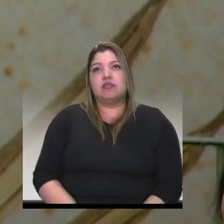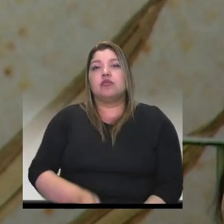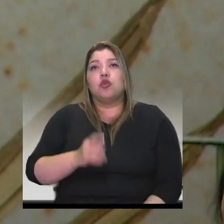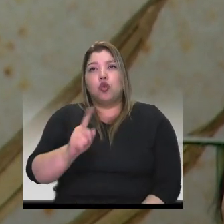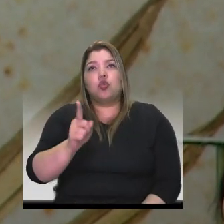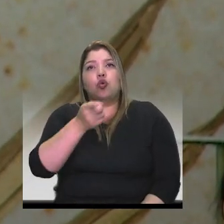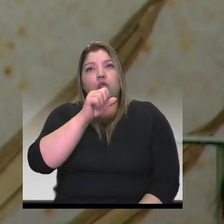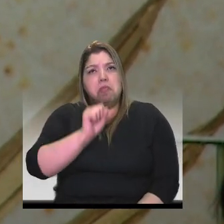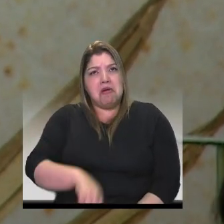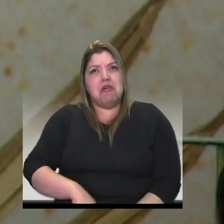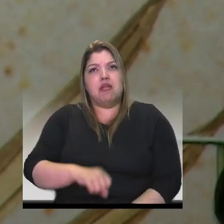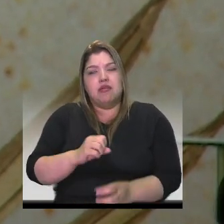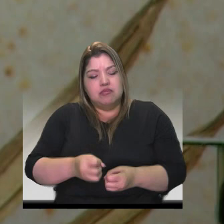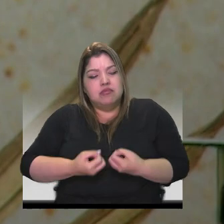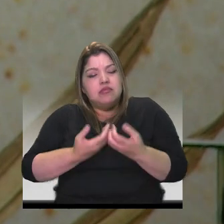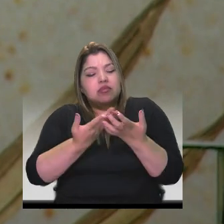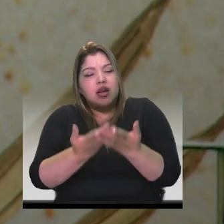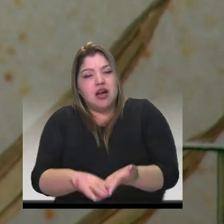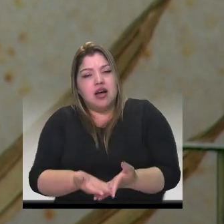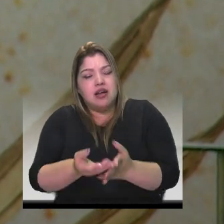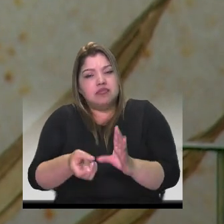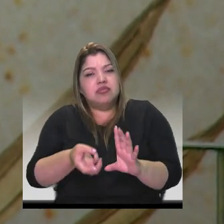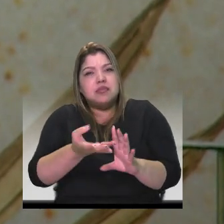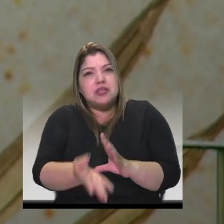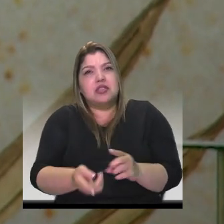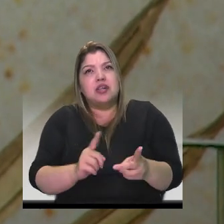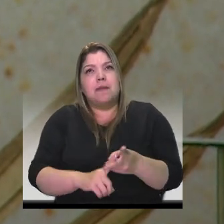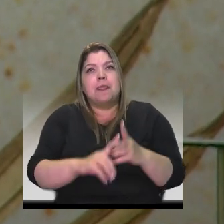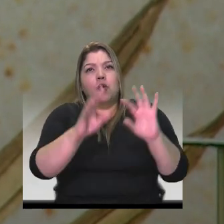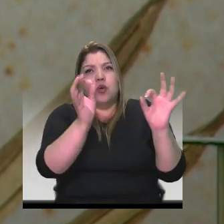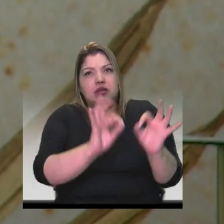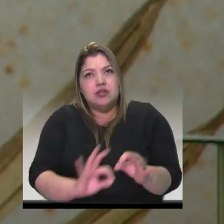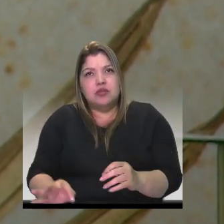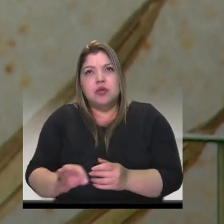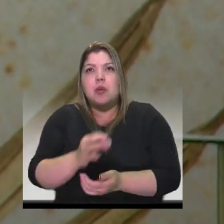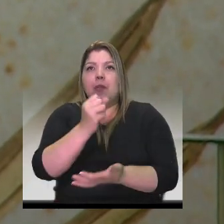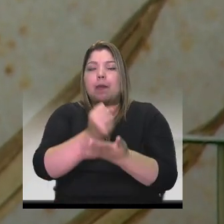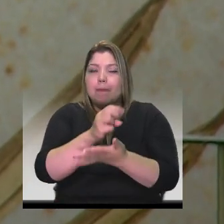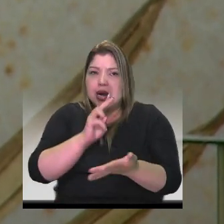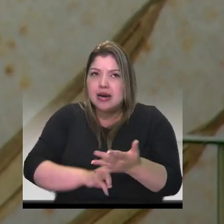una organización, una empresa, un negocio, una marca,